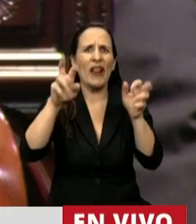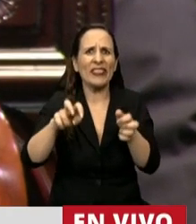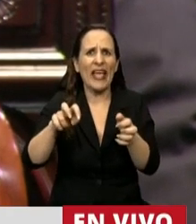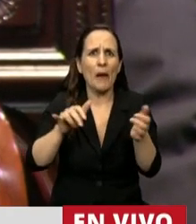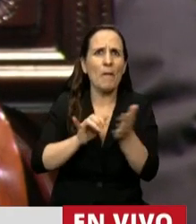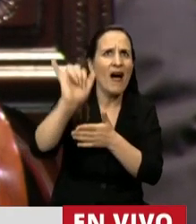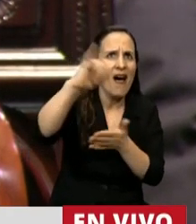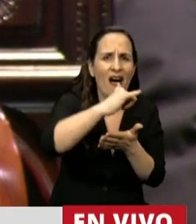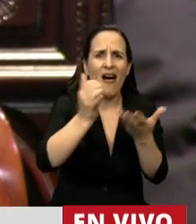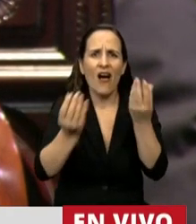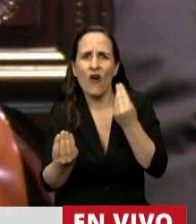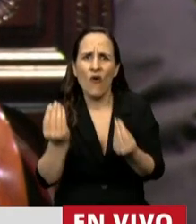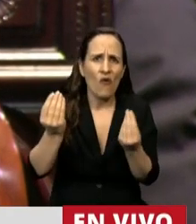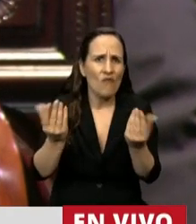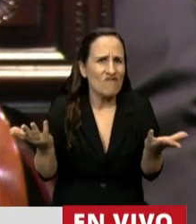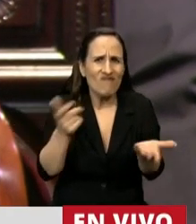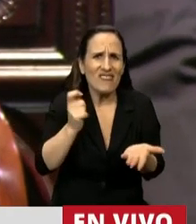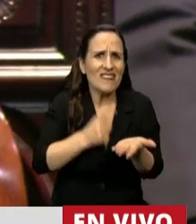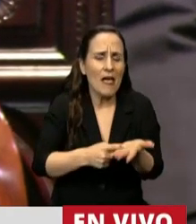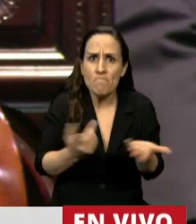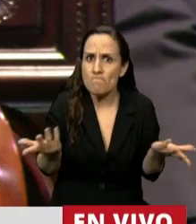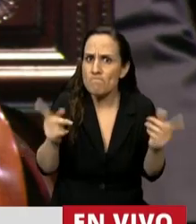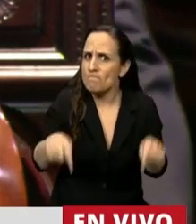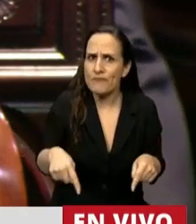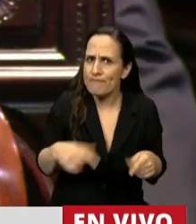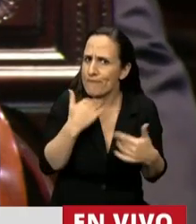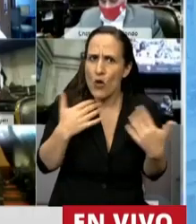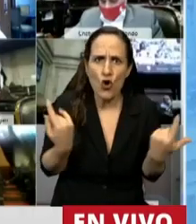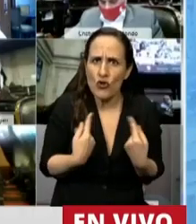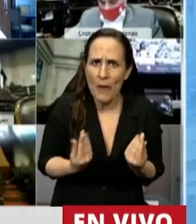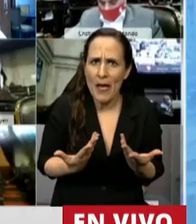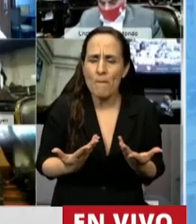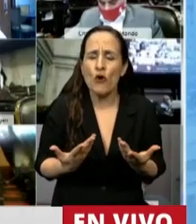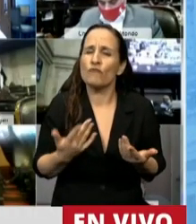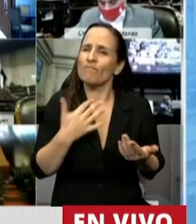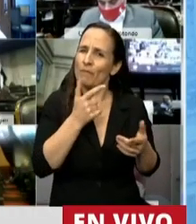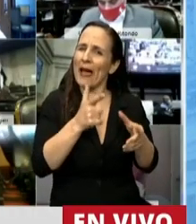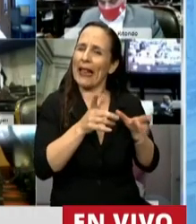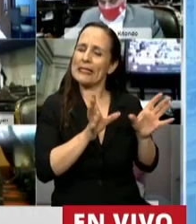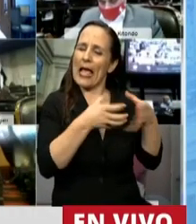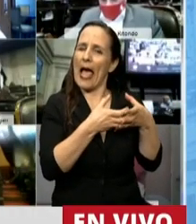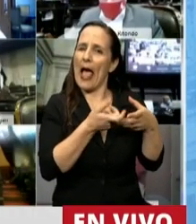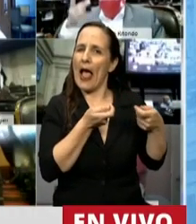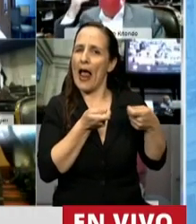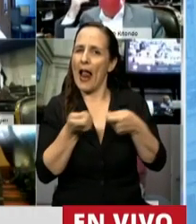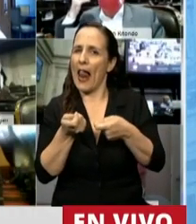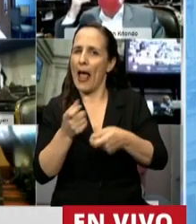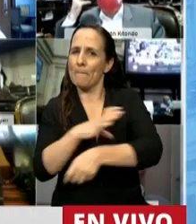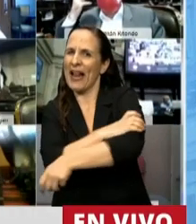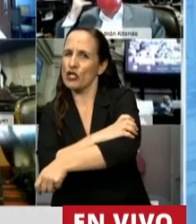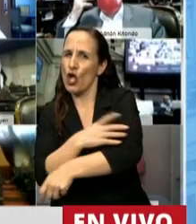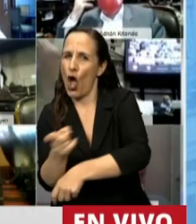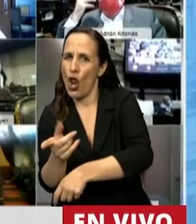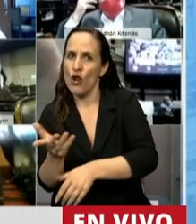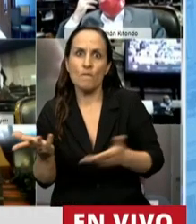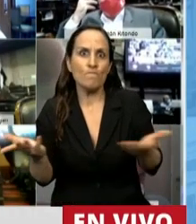argentina nos parece que en definitiva hay presiones de determinados sectores pareciera ser que el gobierno está